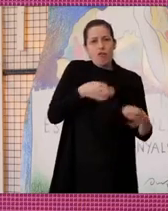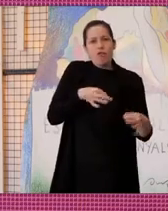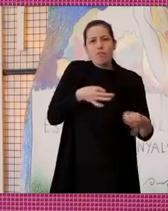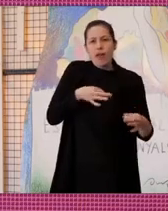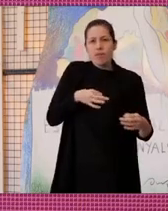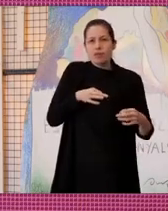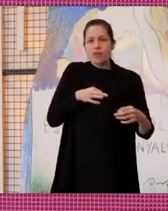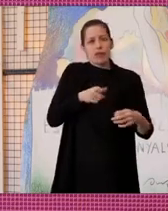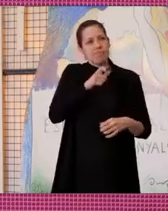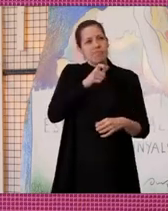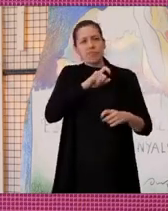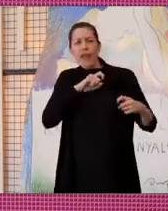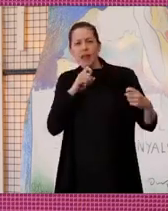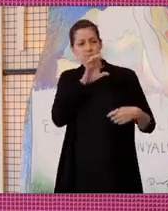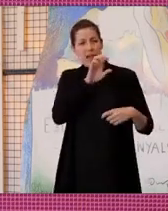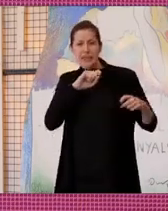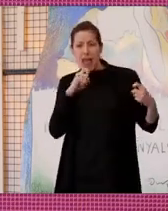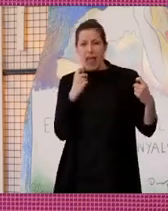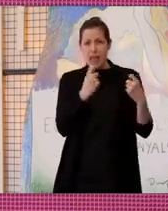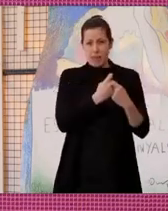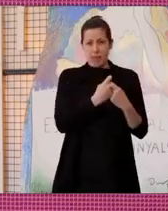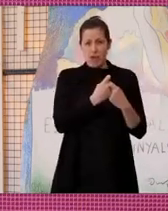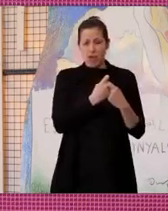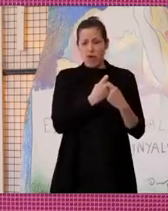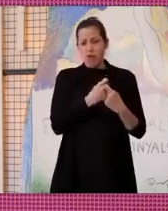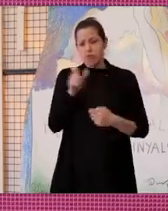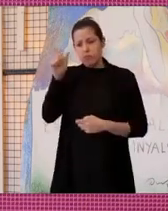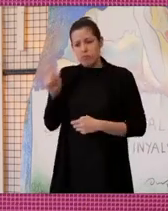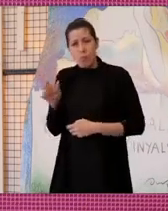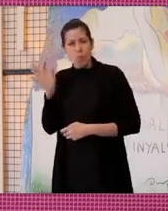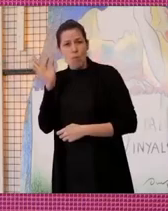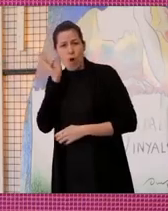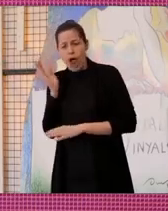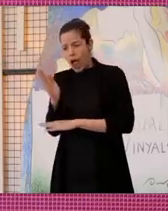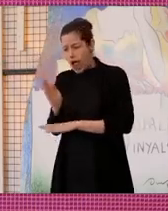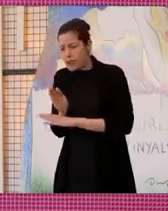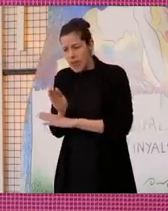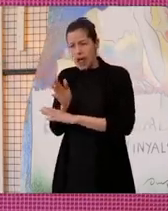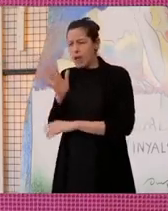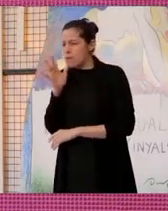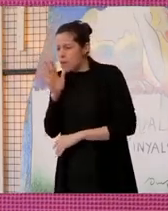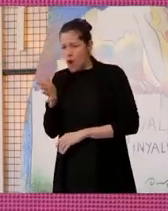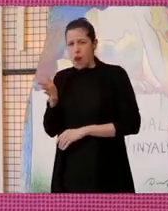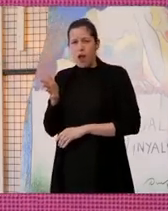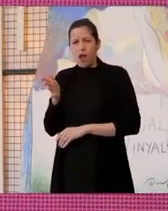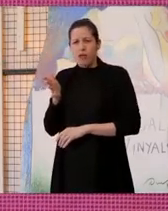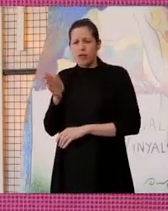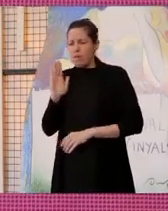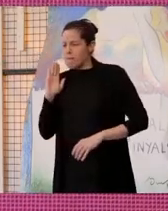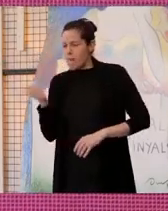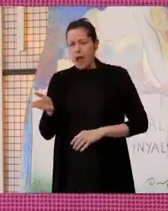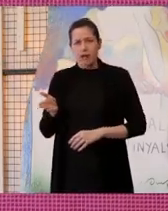como manera de infringir daños en el enemigo y es un daño tremendo porque es un daño al honor